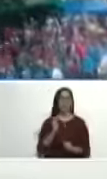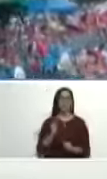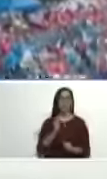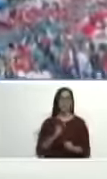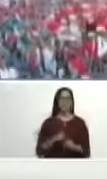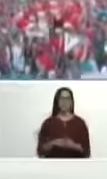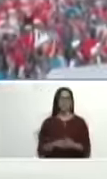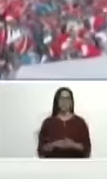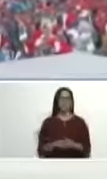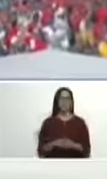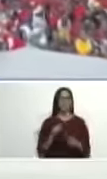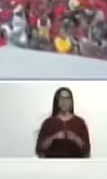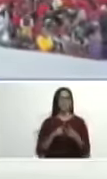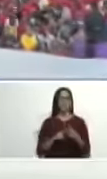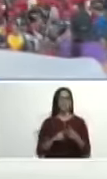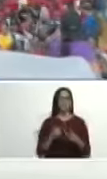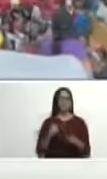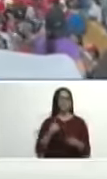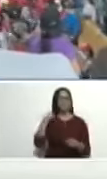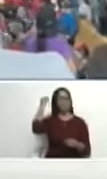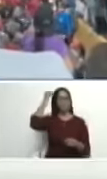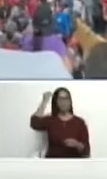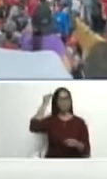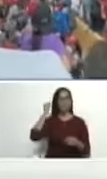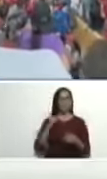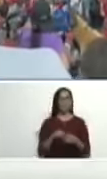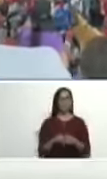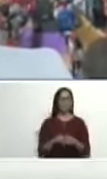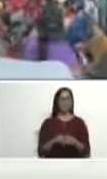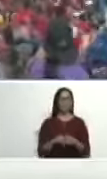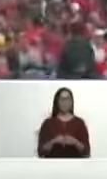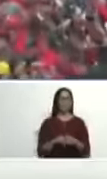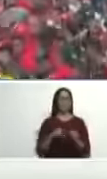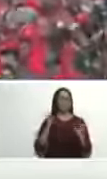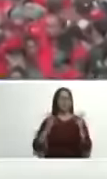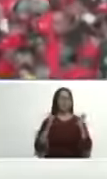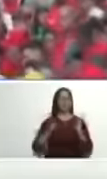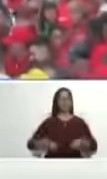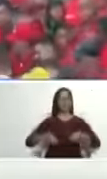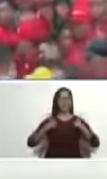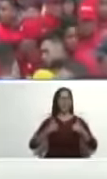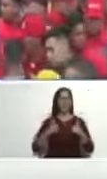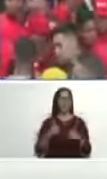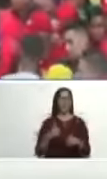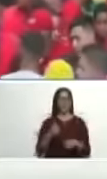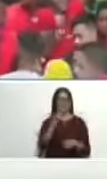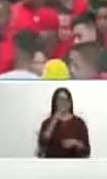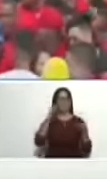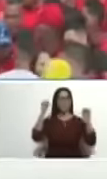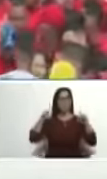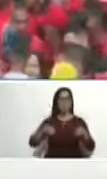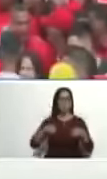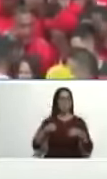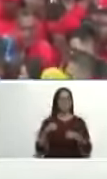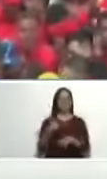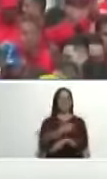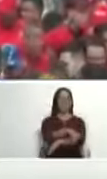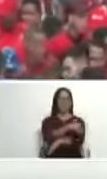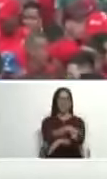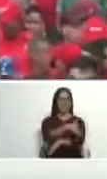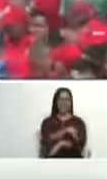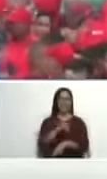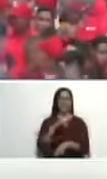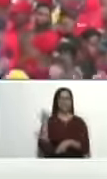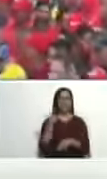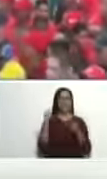pensionadas. Entonces yo creo que esto nos motiva más. Lo que vimos hoy en las calles, no solo aquí